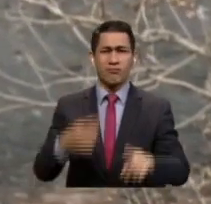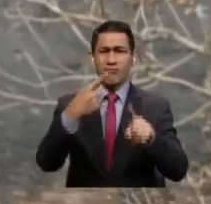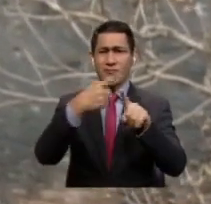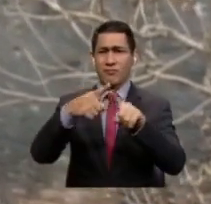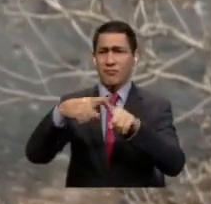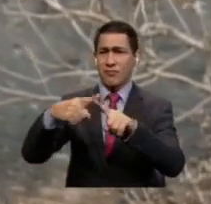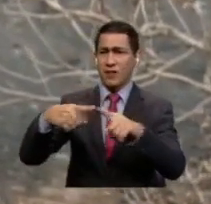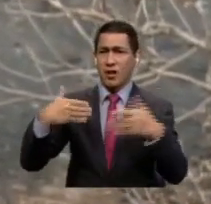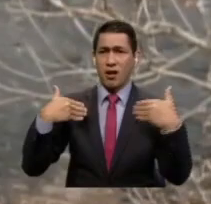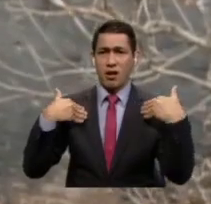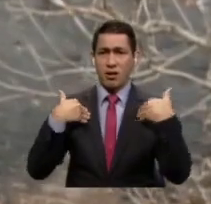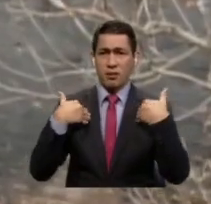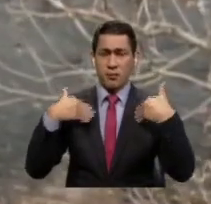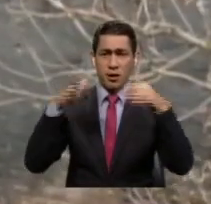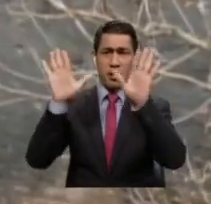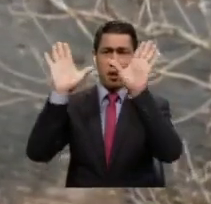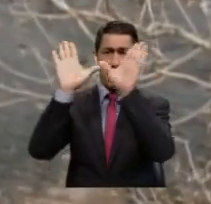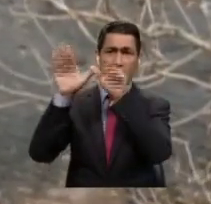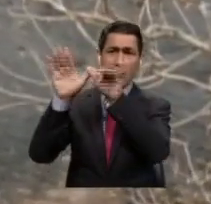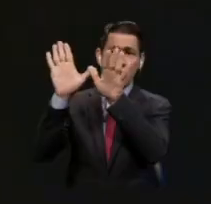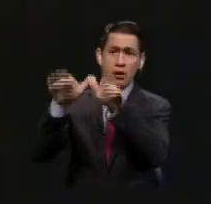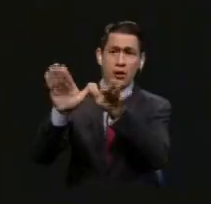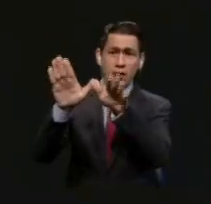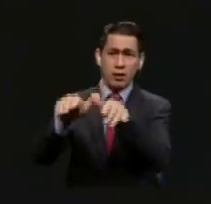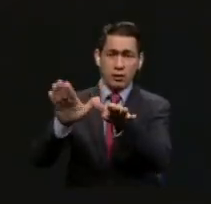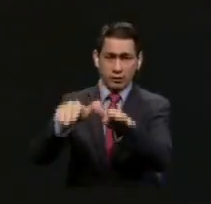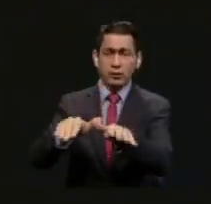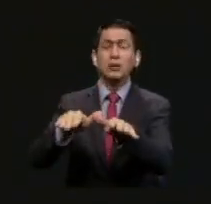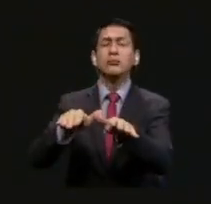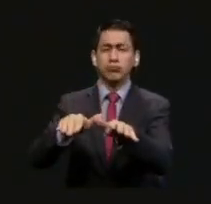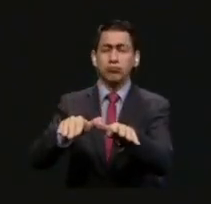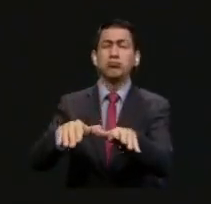zarigüeyas, algunas aves, algunos reptiles.